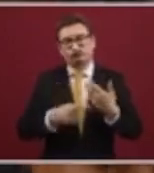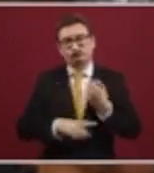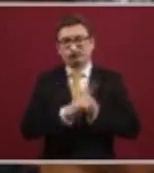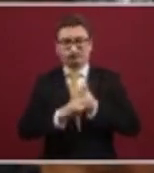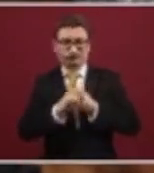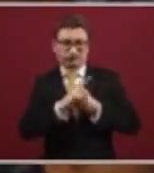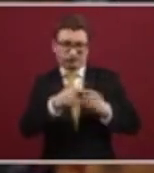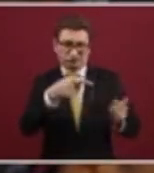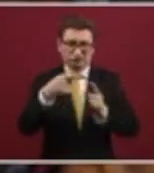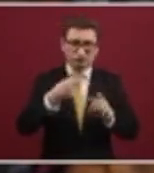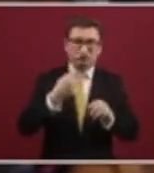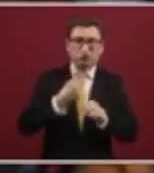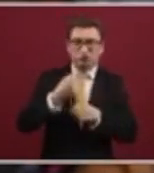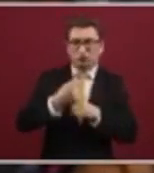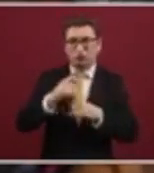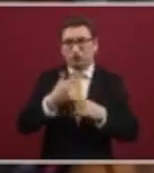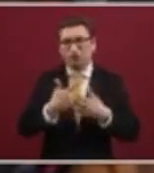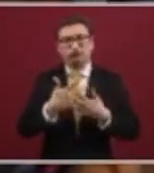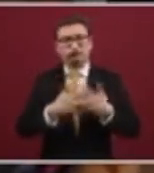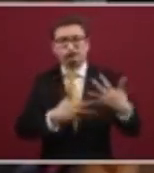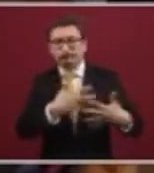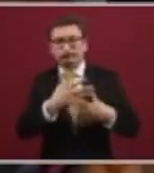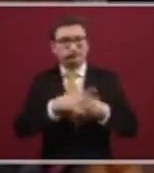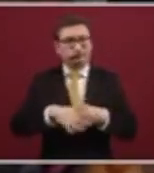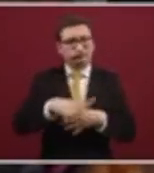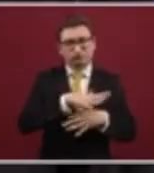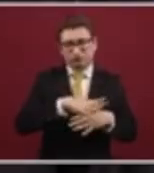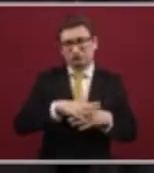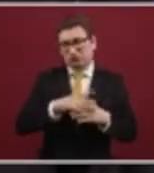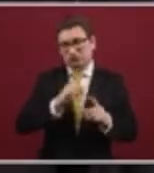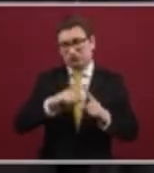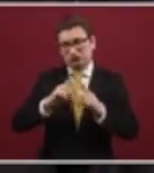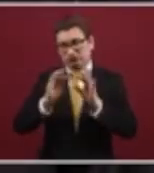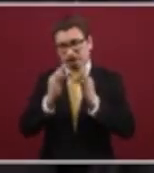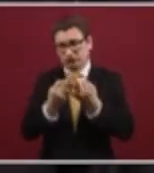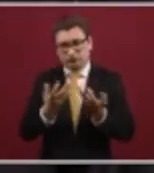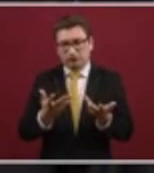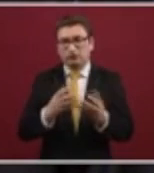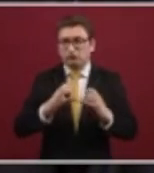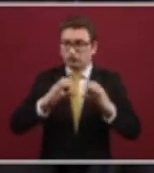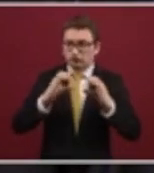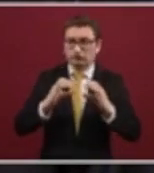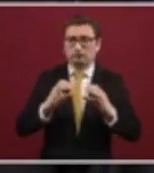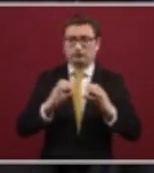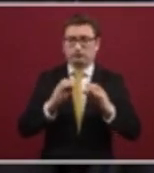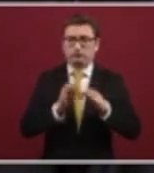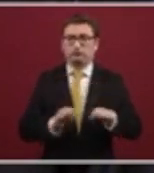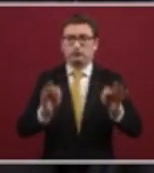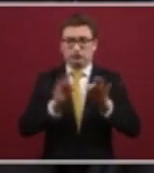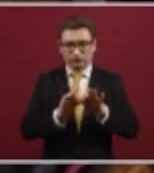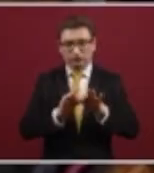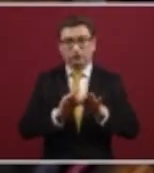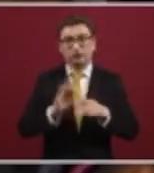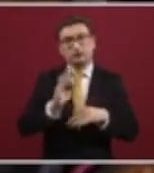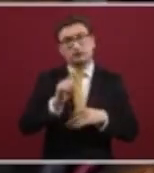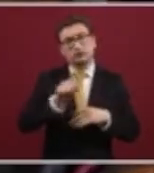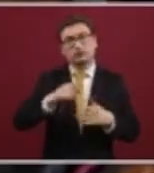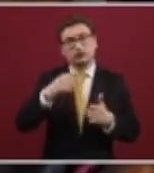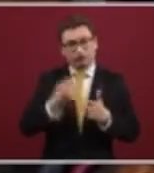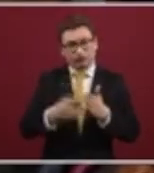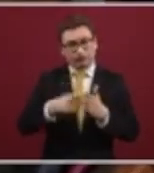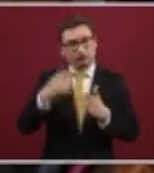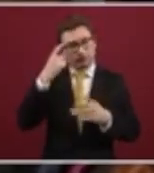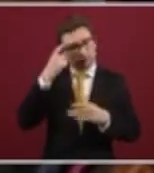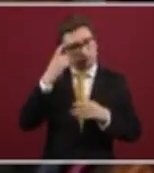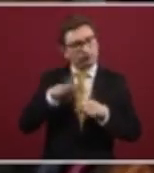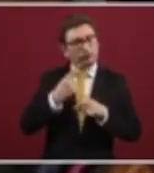en la manifestación de la delincuencia en diferentes modalidades. Entonces, es un punto que seguramente lo han tomado en cuenta para el